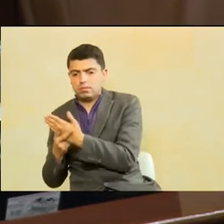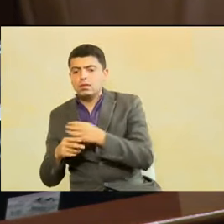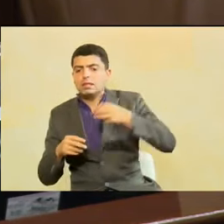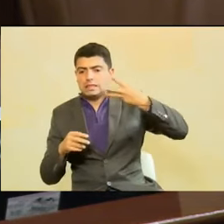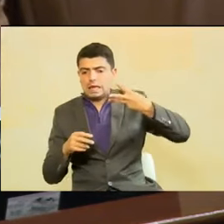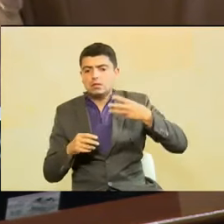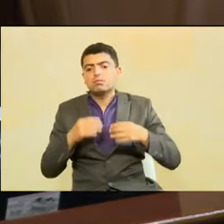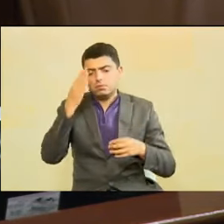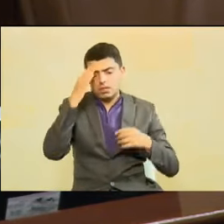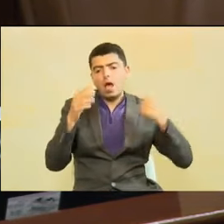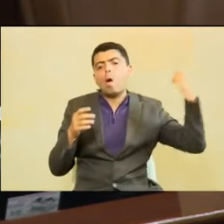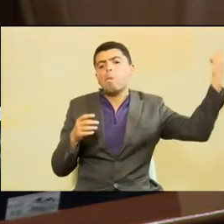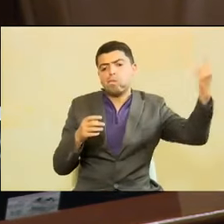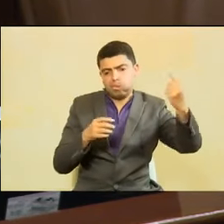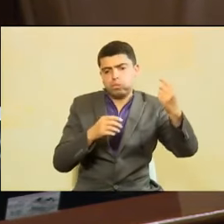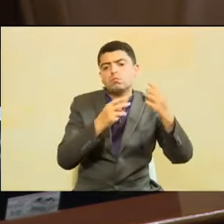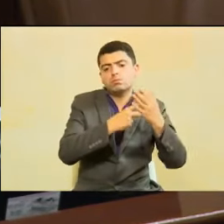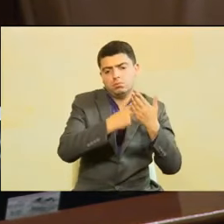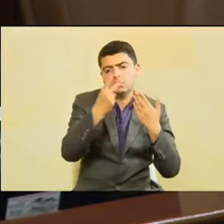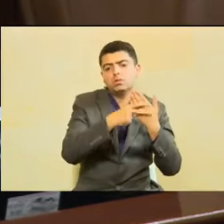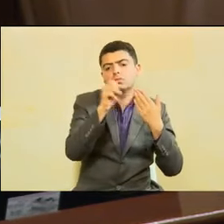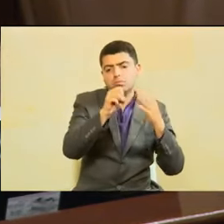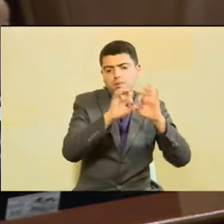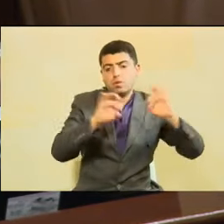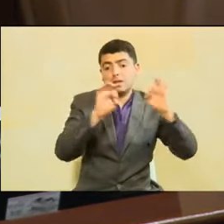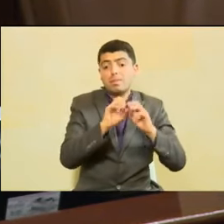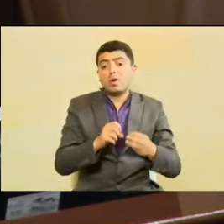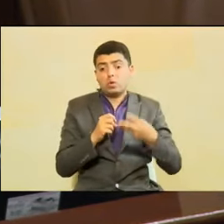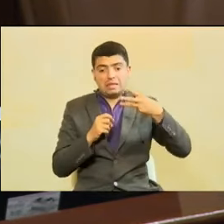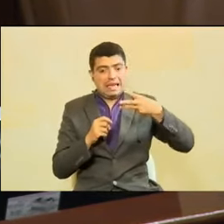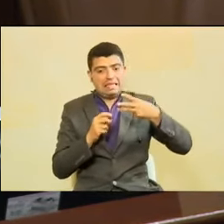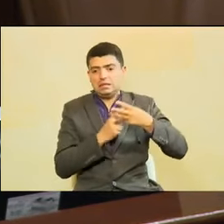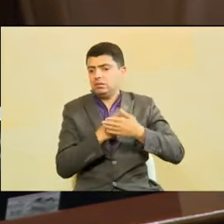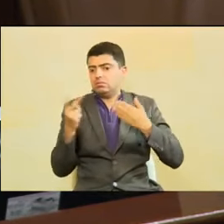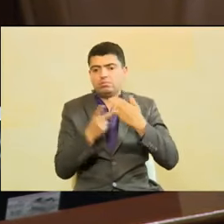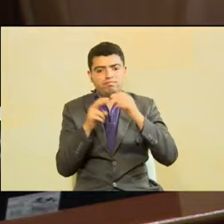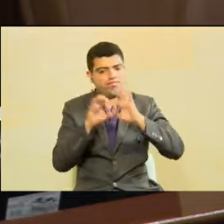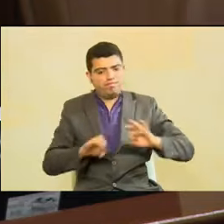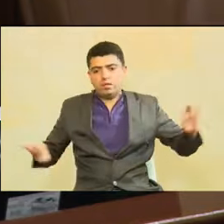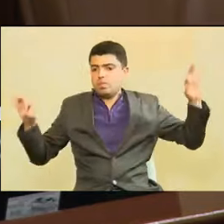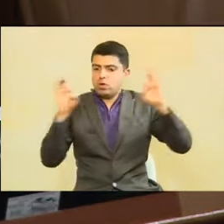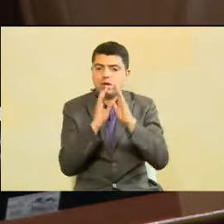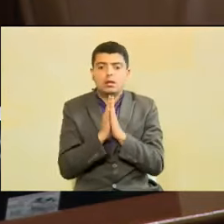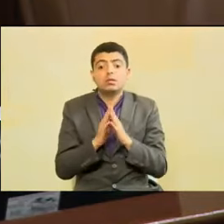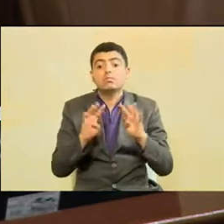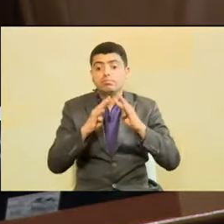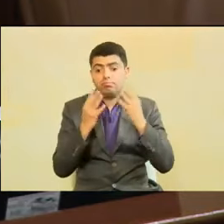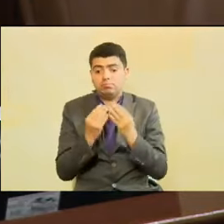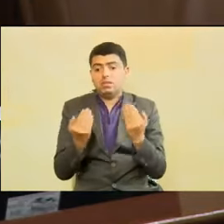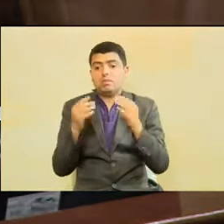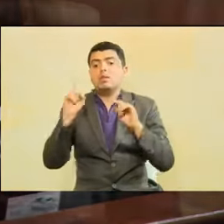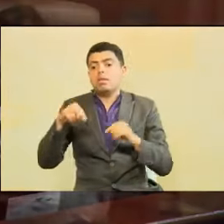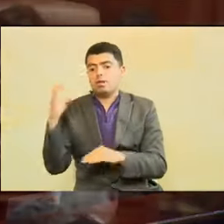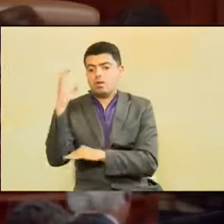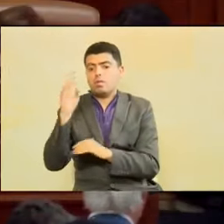he mencionado tres de máximo Colombia y para el congreso de la República Muchas